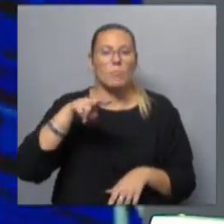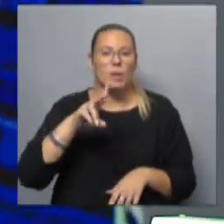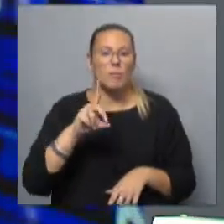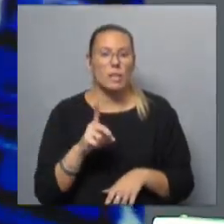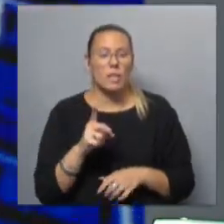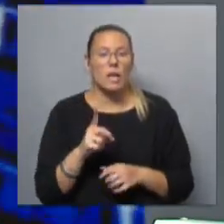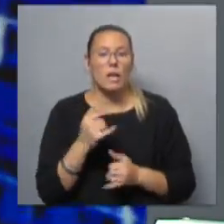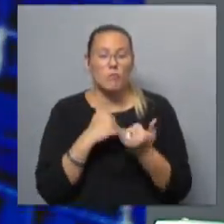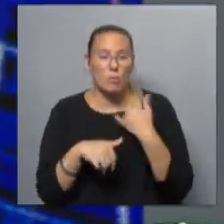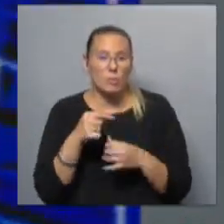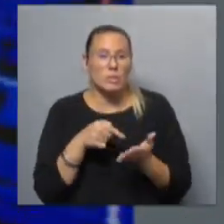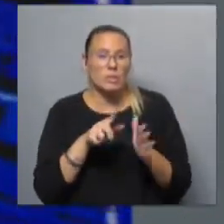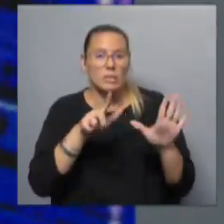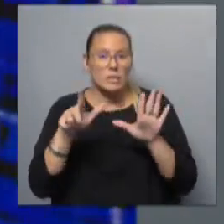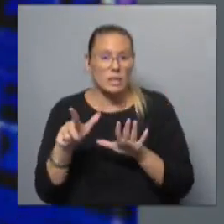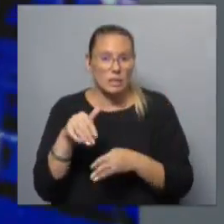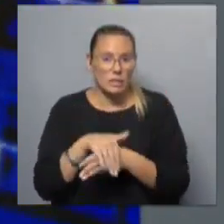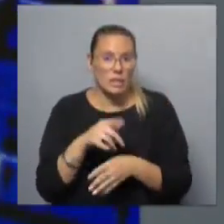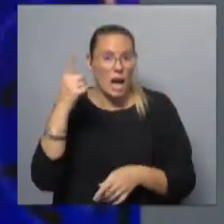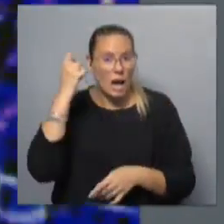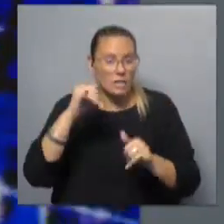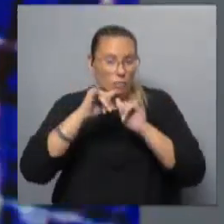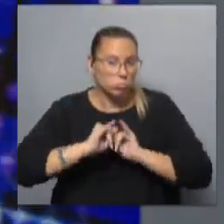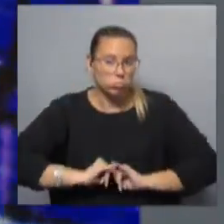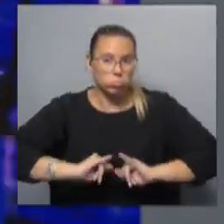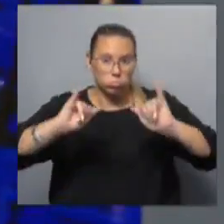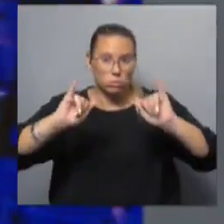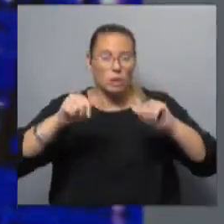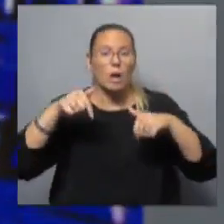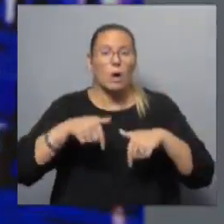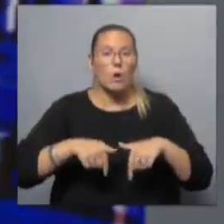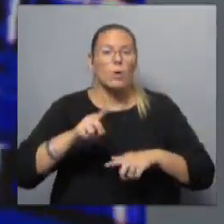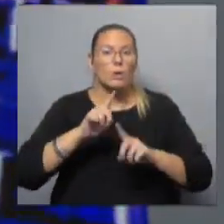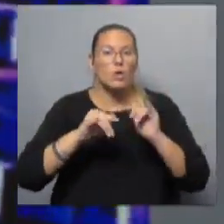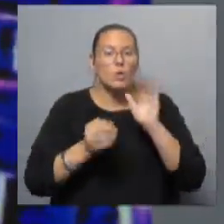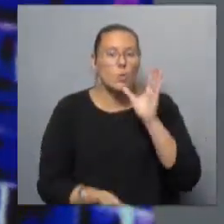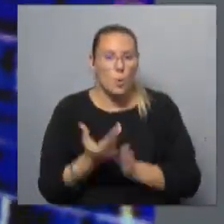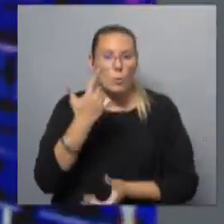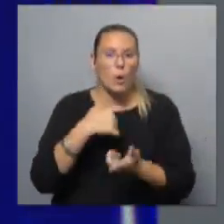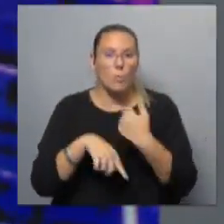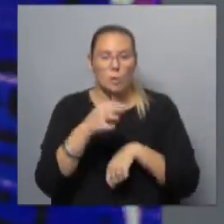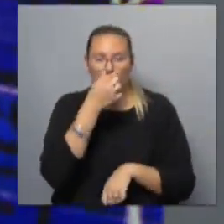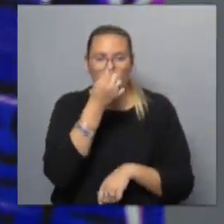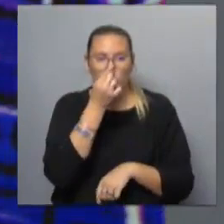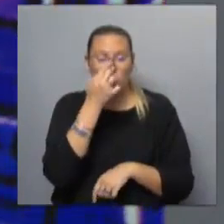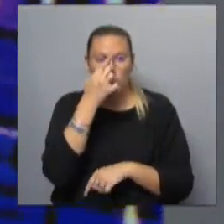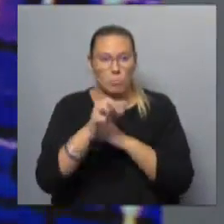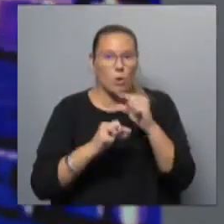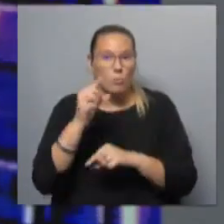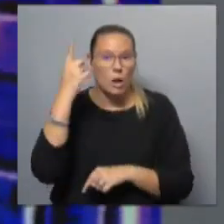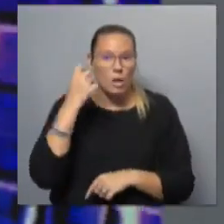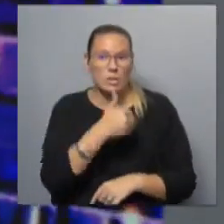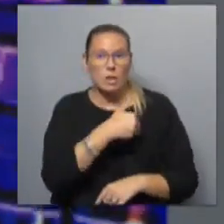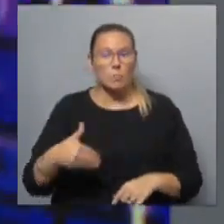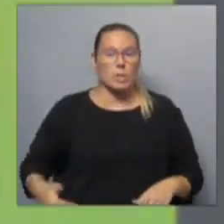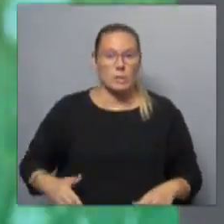tarde sin repercusiones de los anuncios de ayer. Claro, y de hecho, hoy ha habido anuncios nuevos, pero para ir por partes, ¿no? Recordemos que ayer el presidente